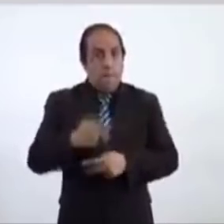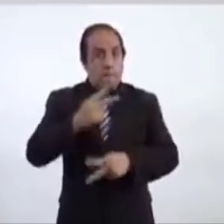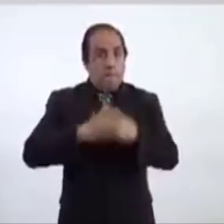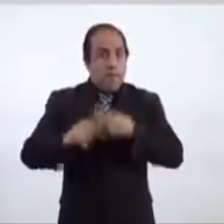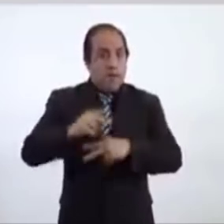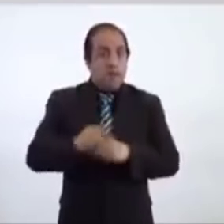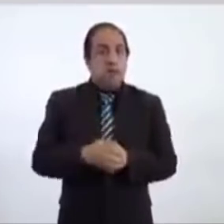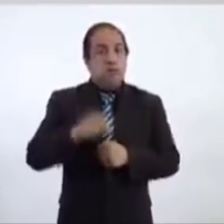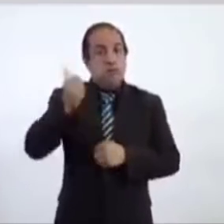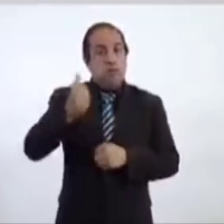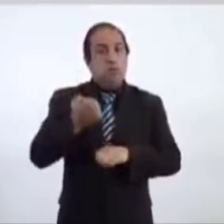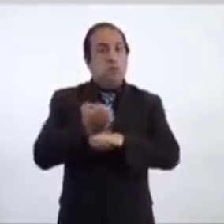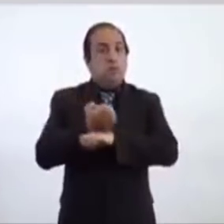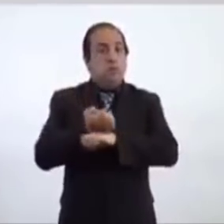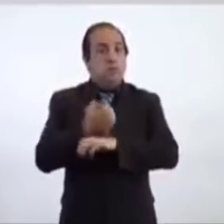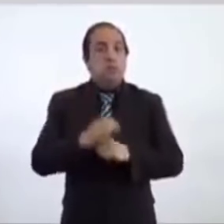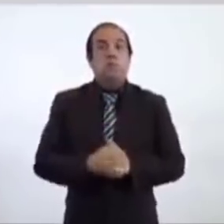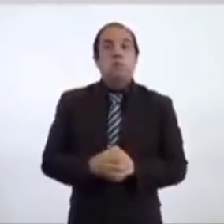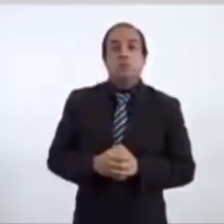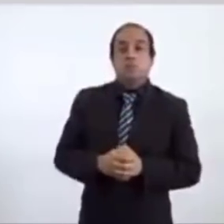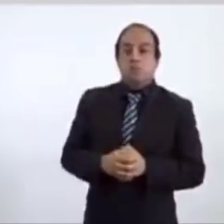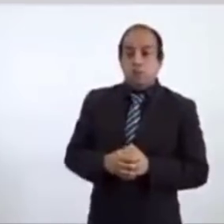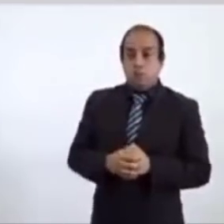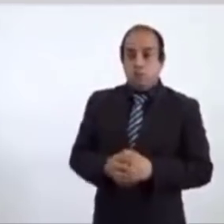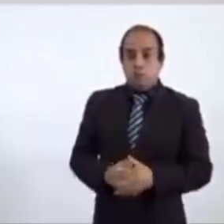de otras entidades?